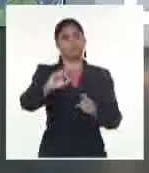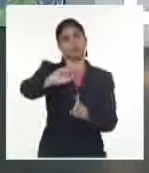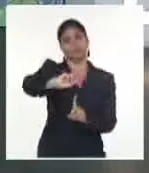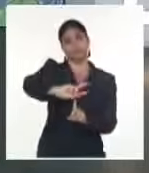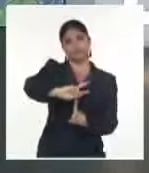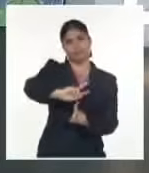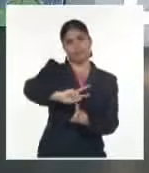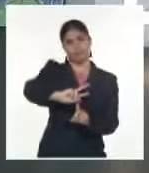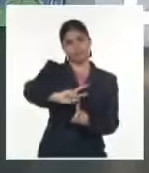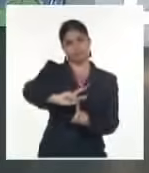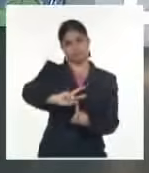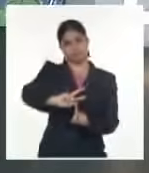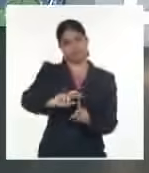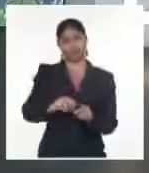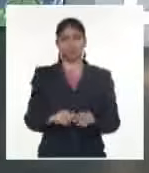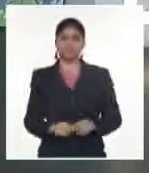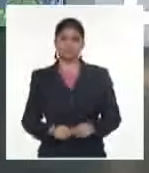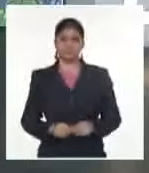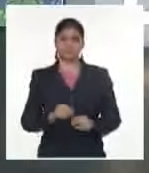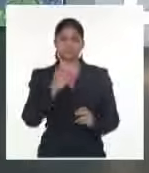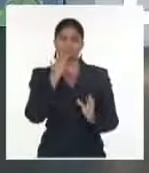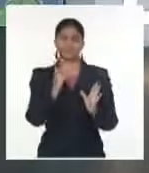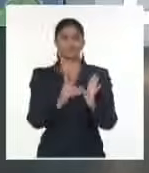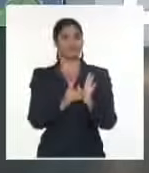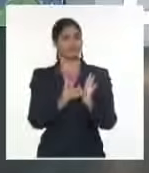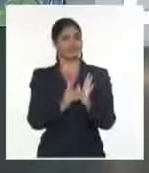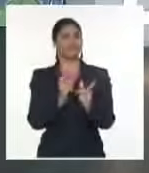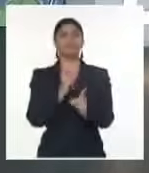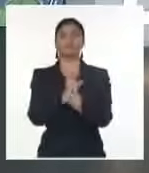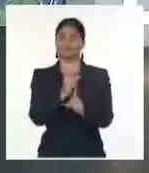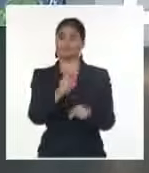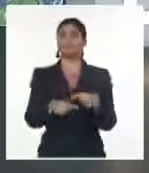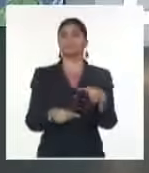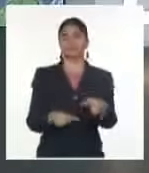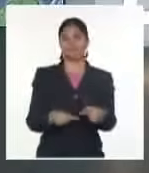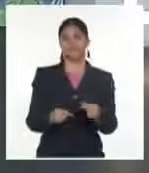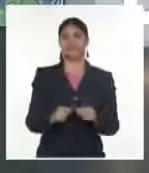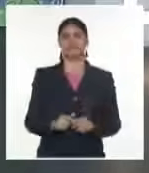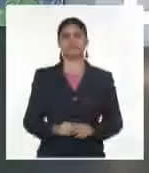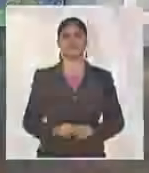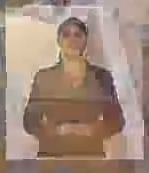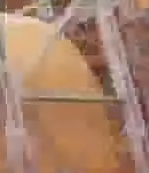oficiales del Instituto de Meteorología. Mientras tanto, pase usted una feliz tarde y continúe acá la sintonía de la emisión.